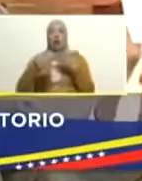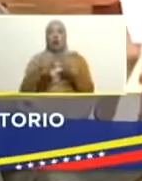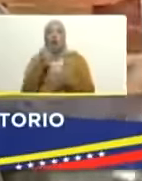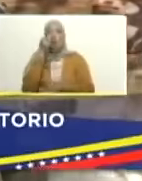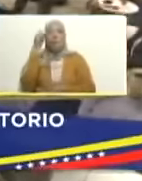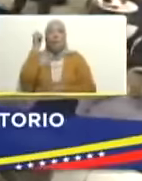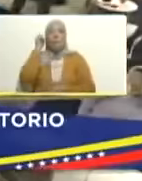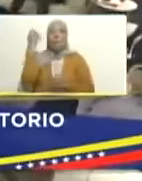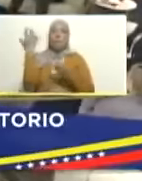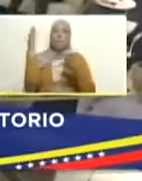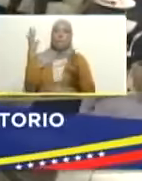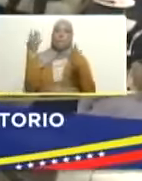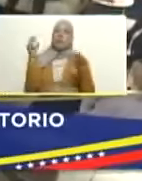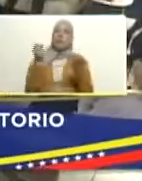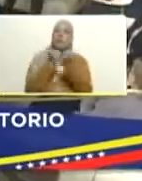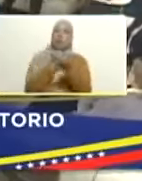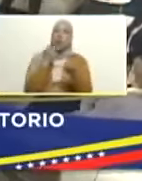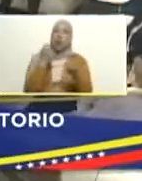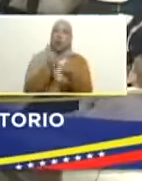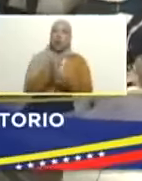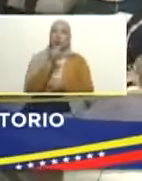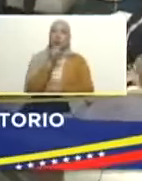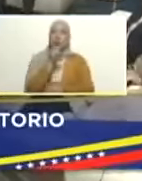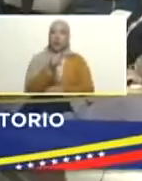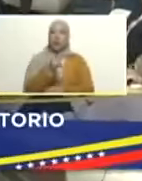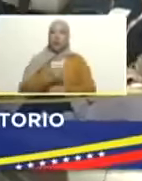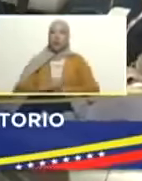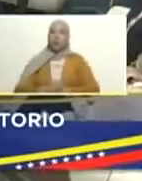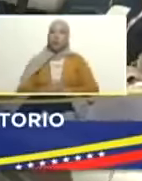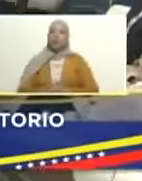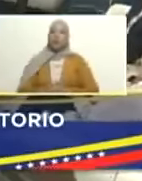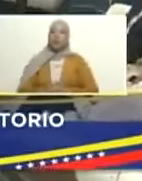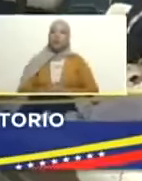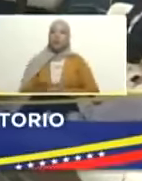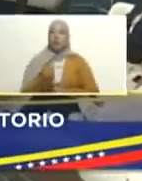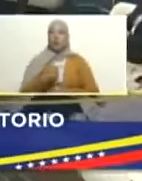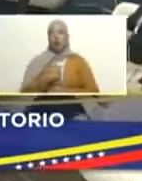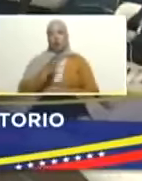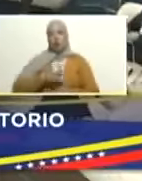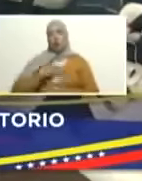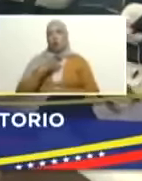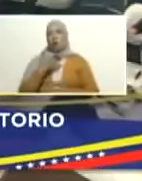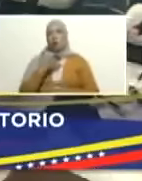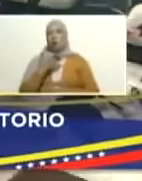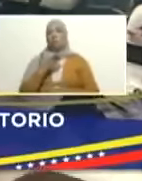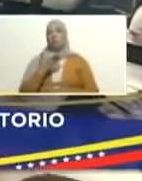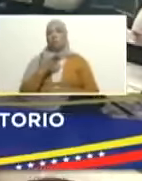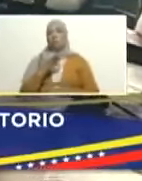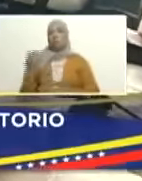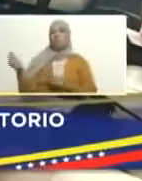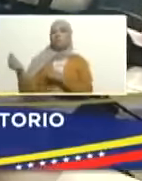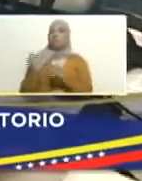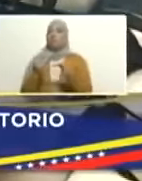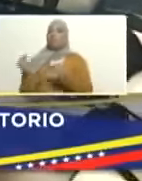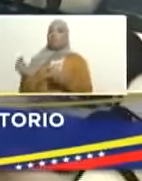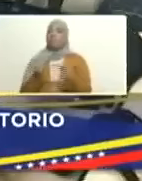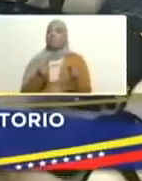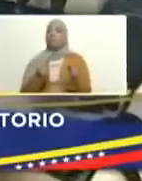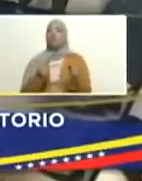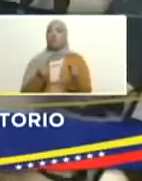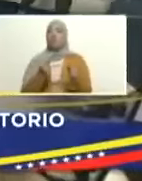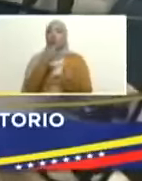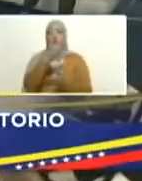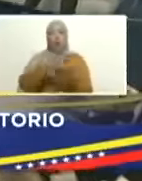de manera plena, de manera amplia. Yo podría decir un diálogo, un documento,